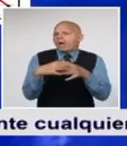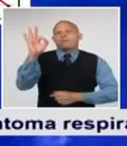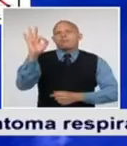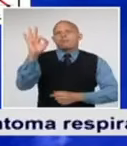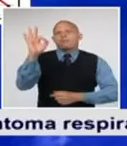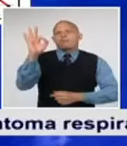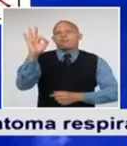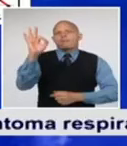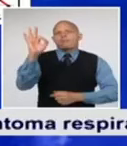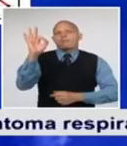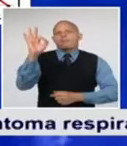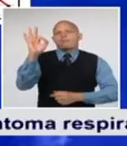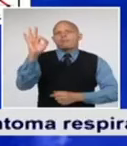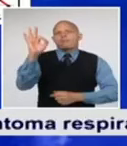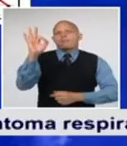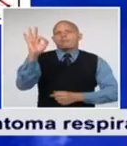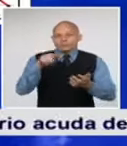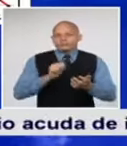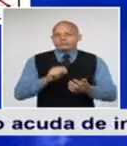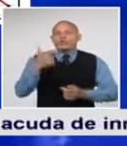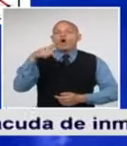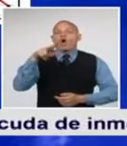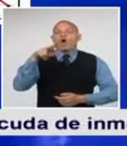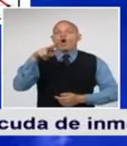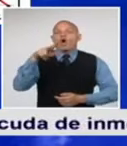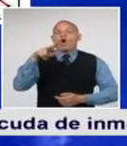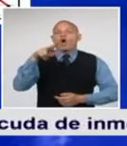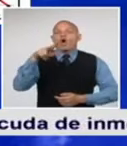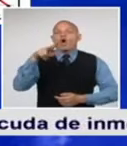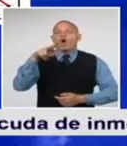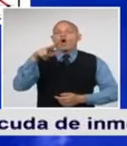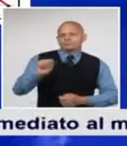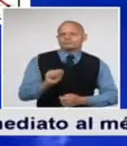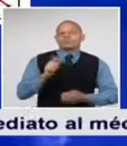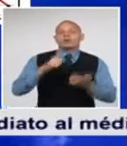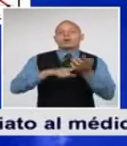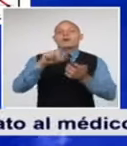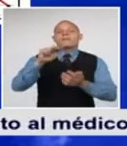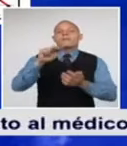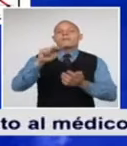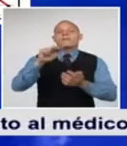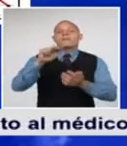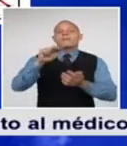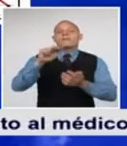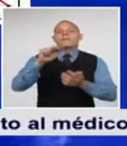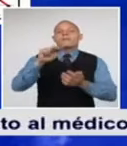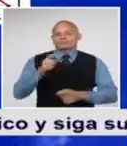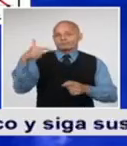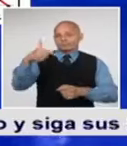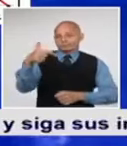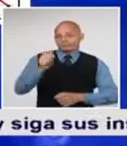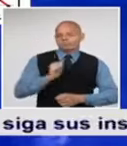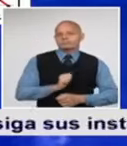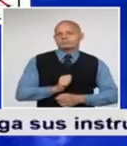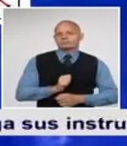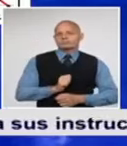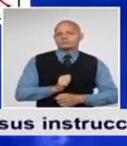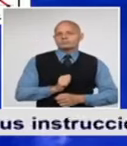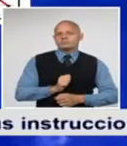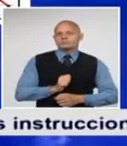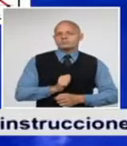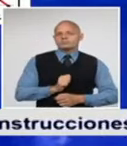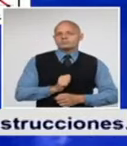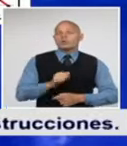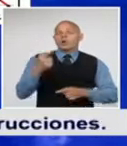Pedro Betancur, Jovellanos, Limonar, Perico, Hagüey Grande y el municipio